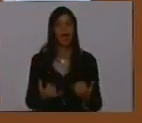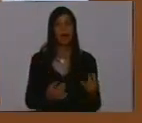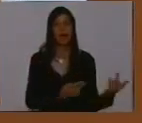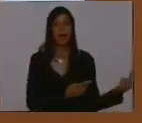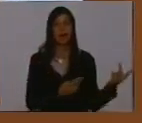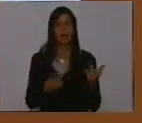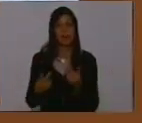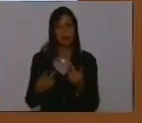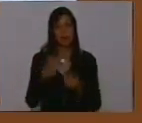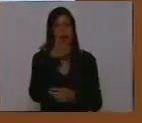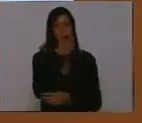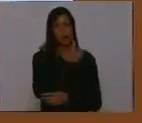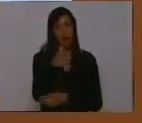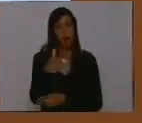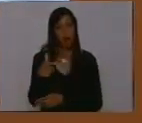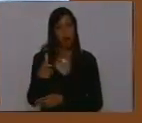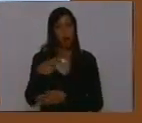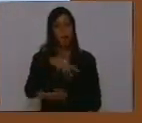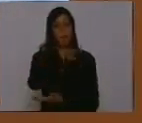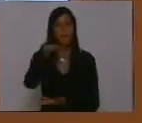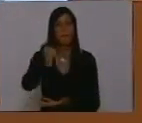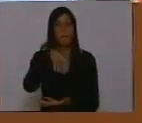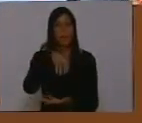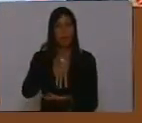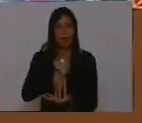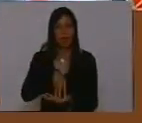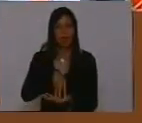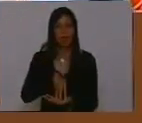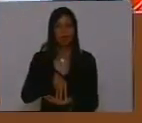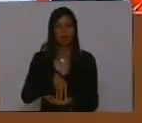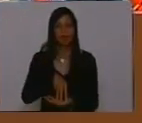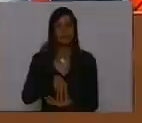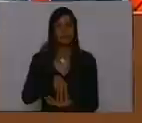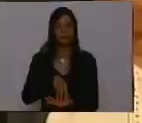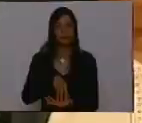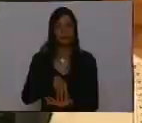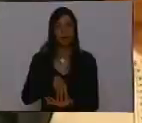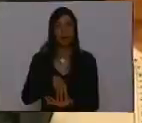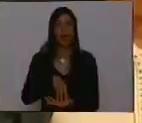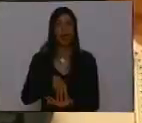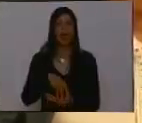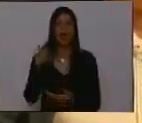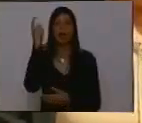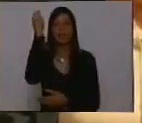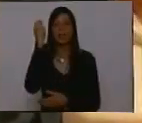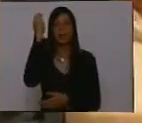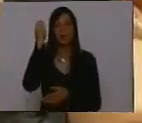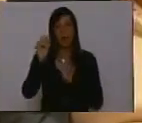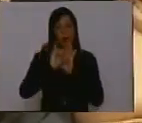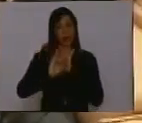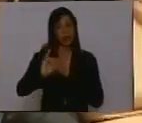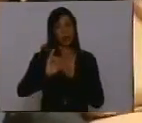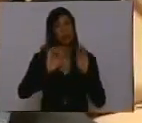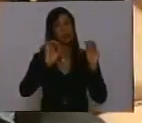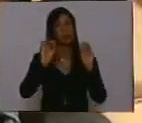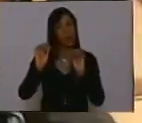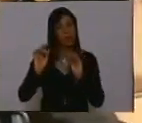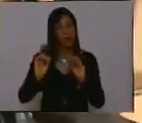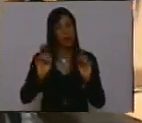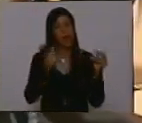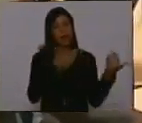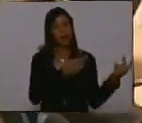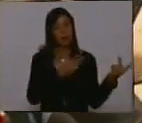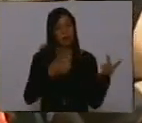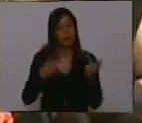al pueblo del estado Miranda y a los constituyentes y las